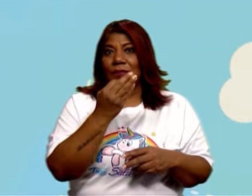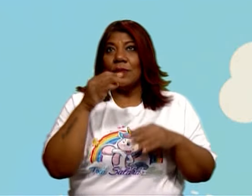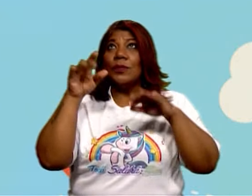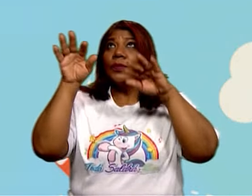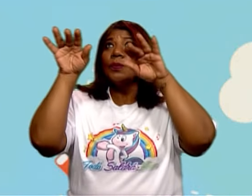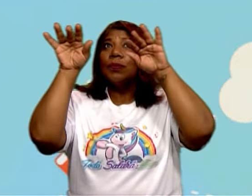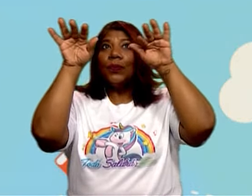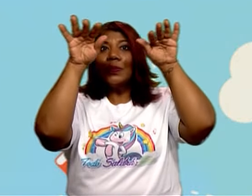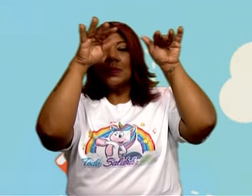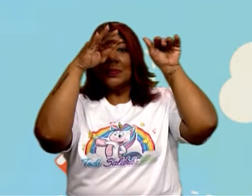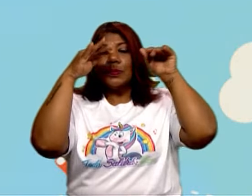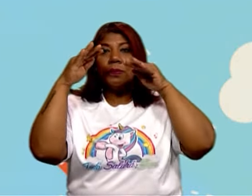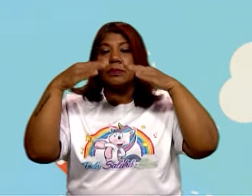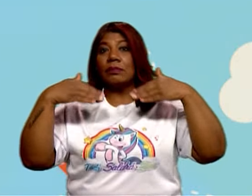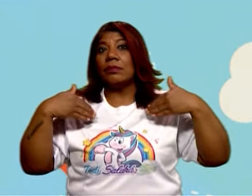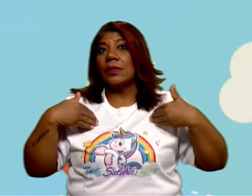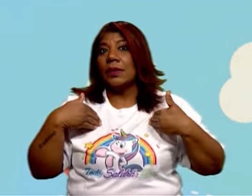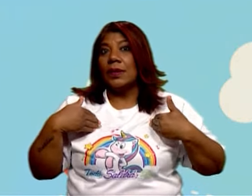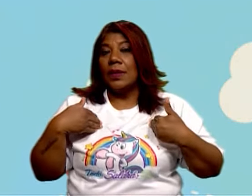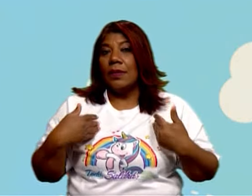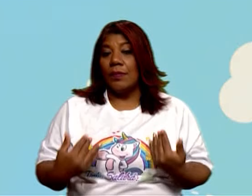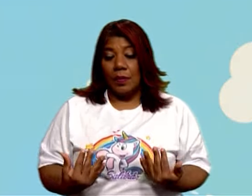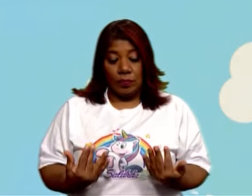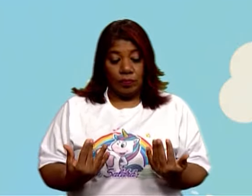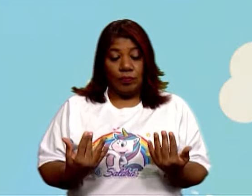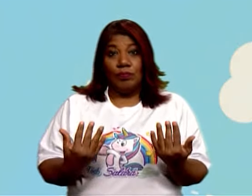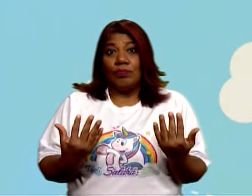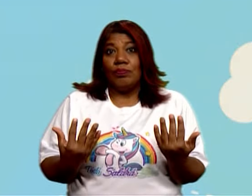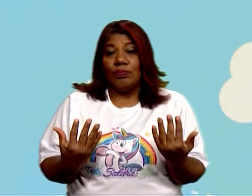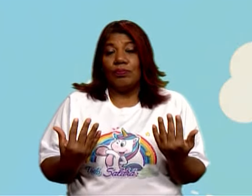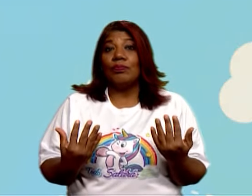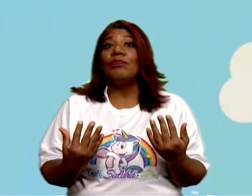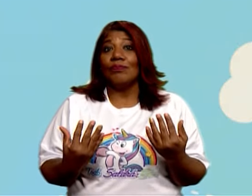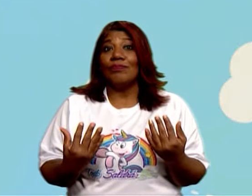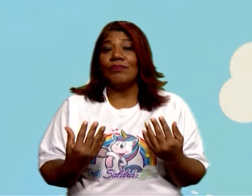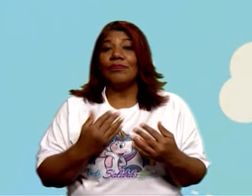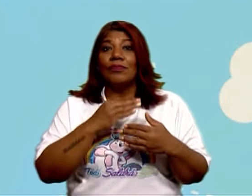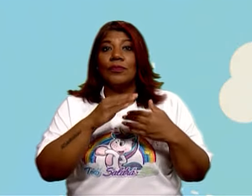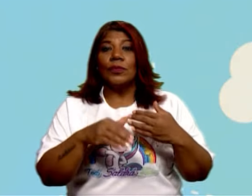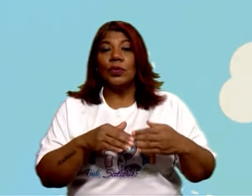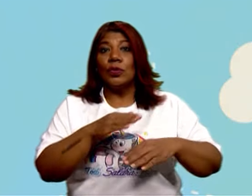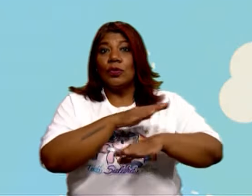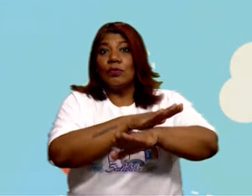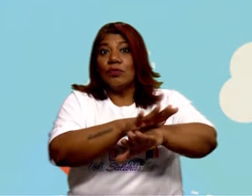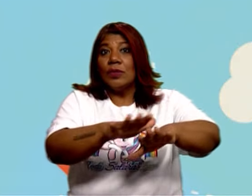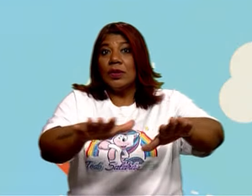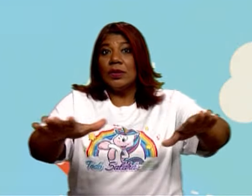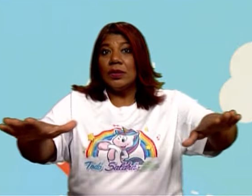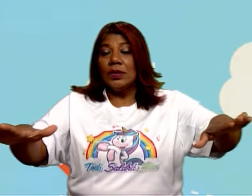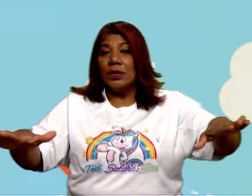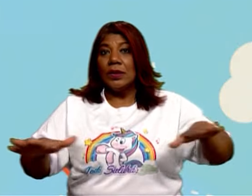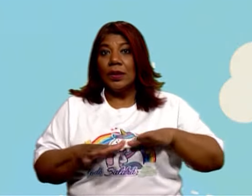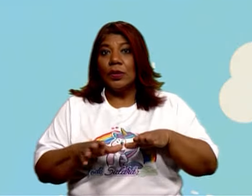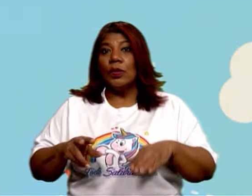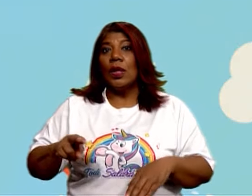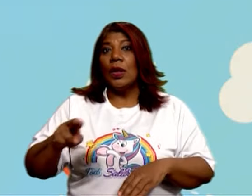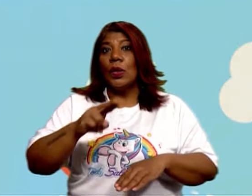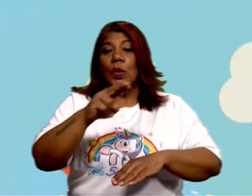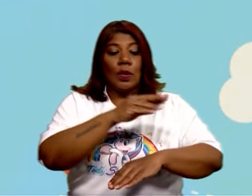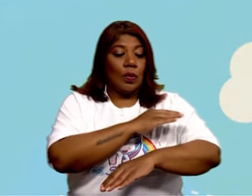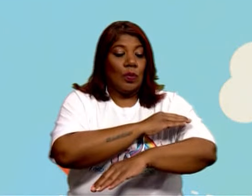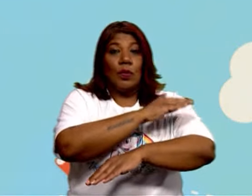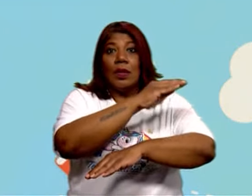paisaje natural que forman el relieve, tales como las llanuras, los ríos, las colinas,